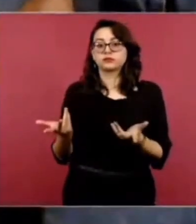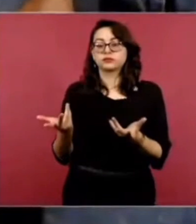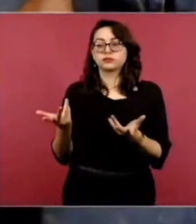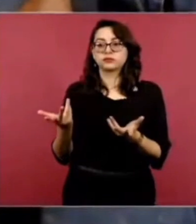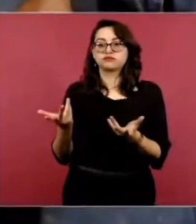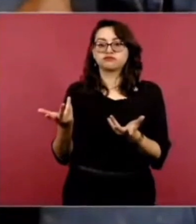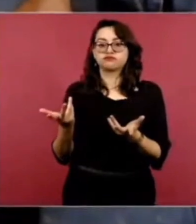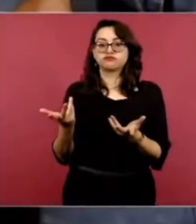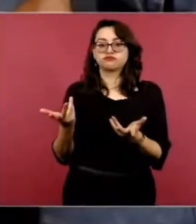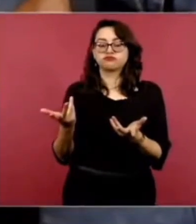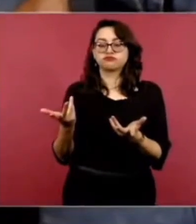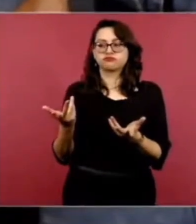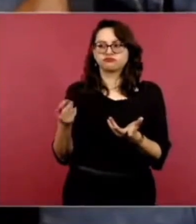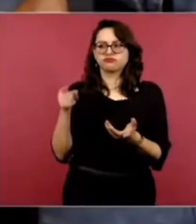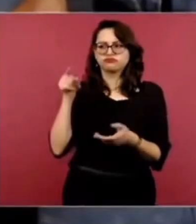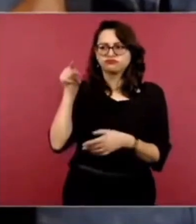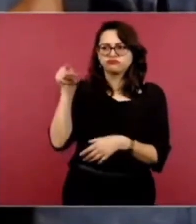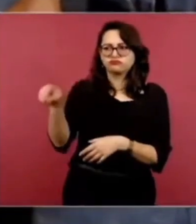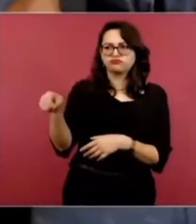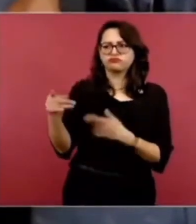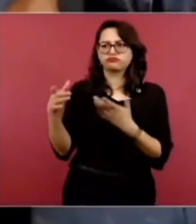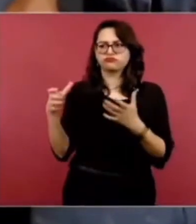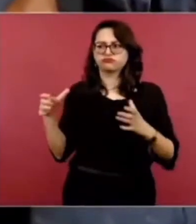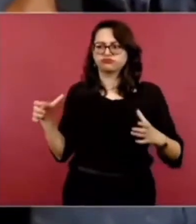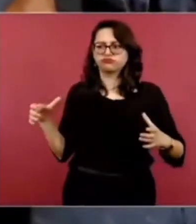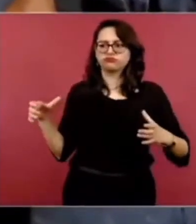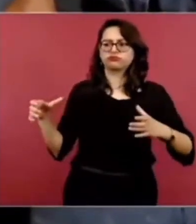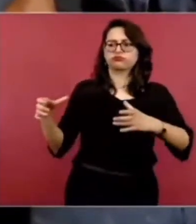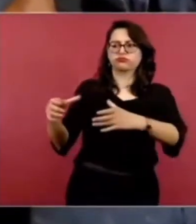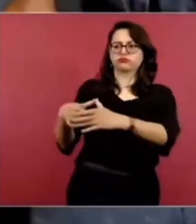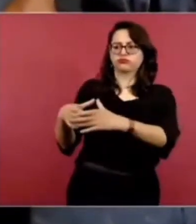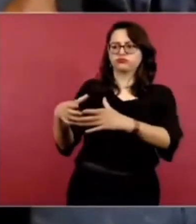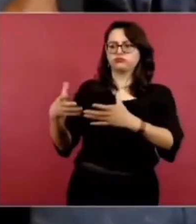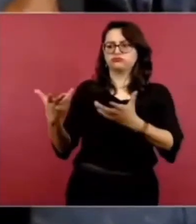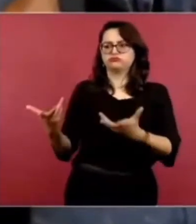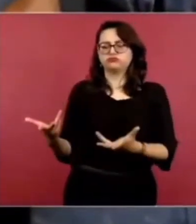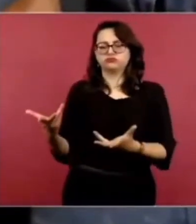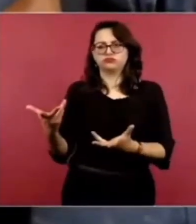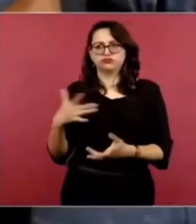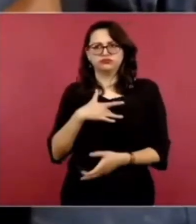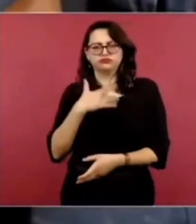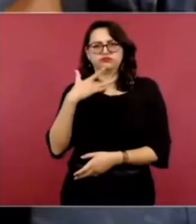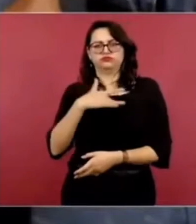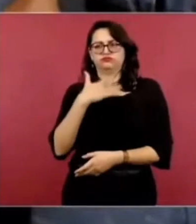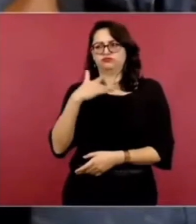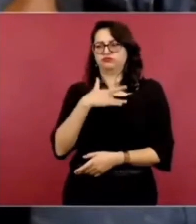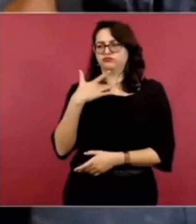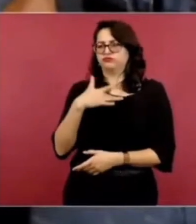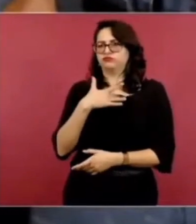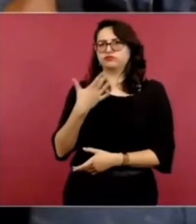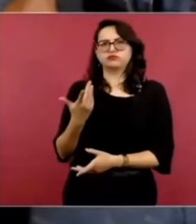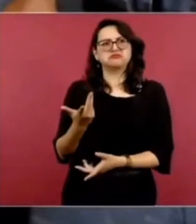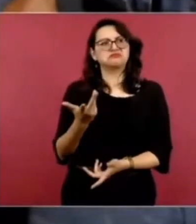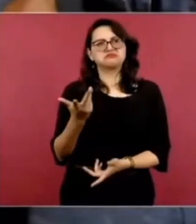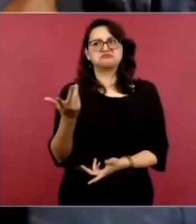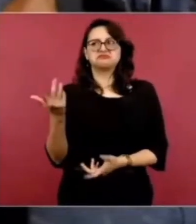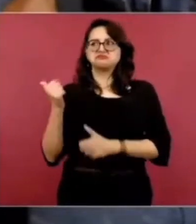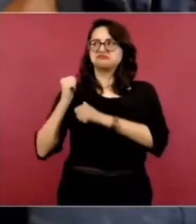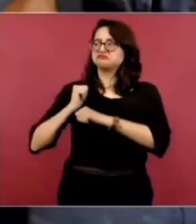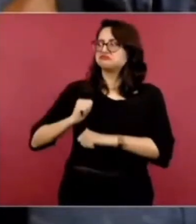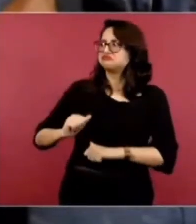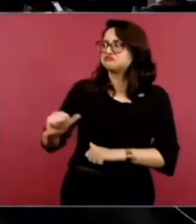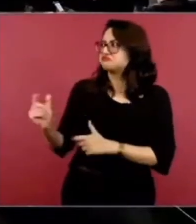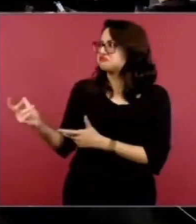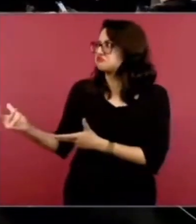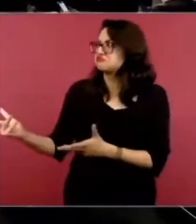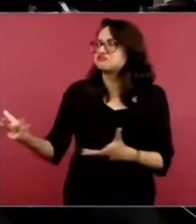participación de las comunidades tomando las armas, es decir, lo que conocemos desde hace tiempo como la autodefensa. Ha habido una ola de violencia en la